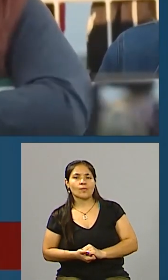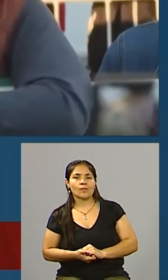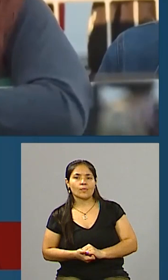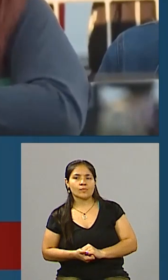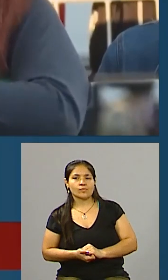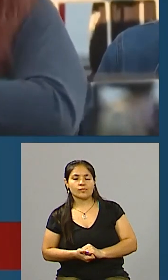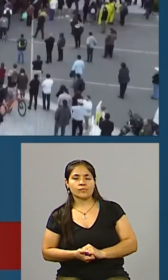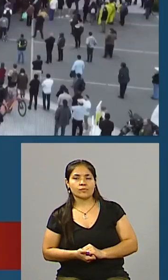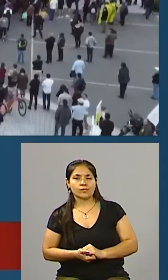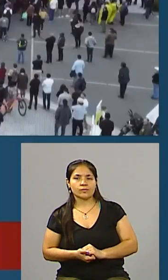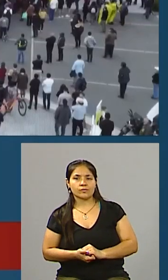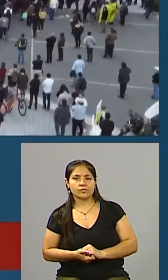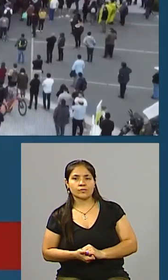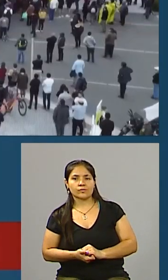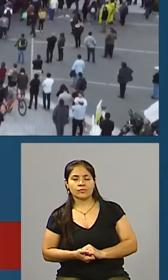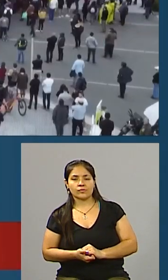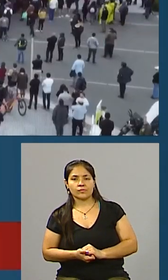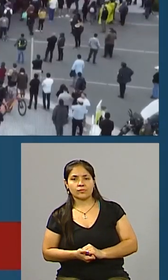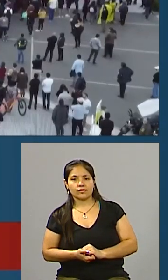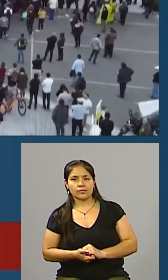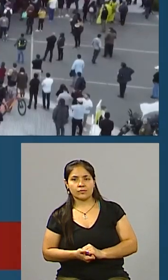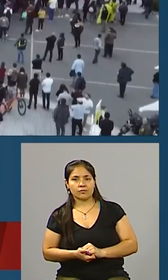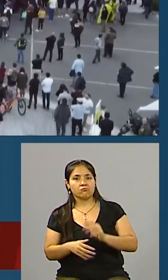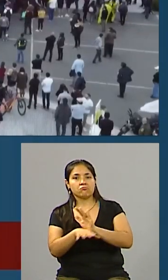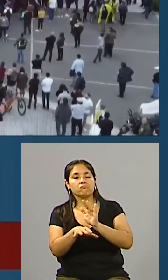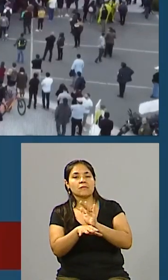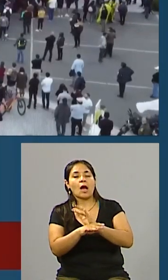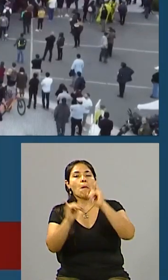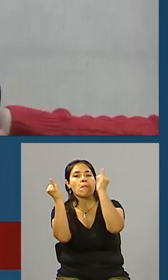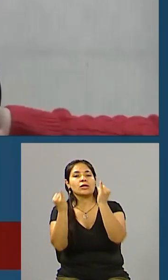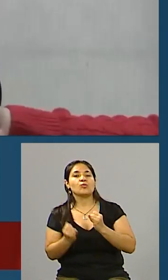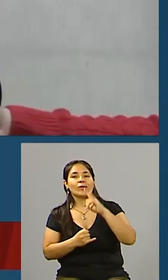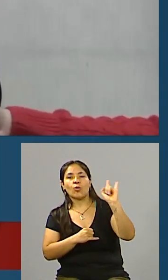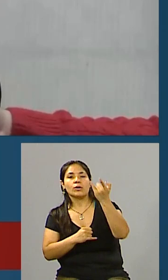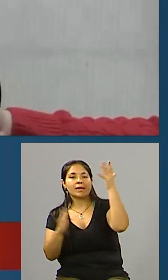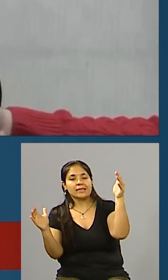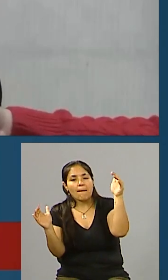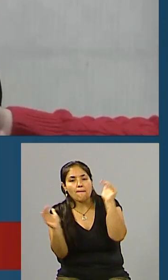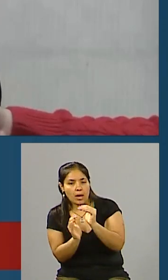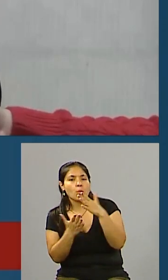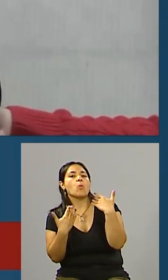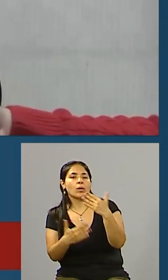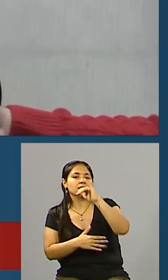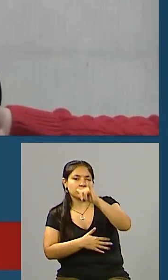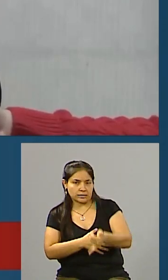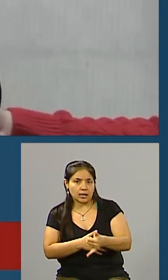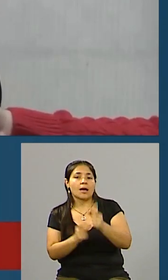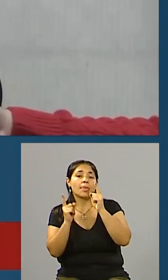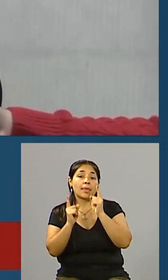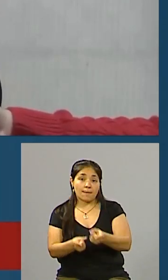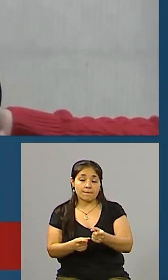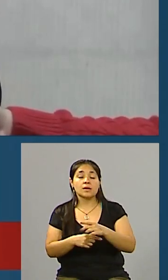ahorque, un nivel de achicamiento de los presupuestos universitarios. Puede haber también